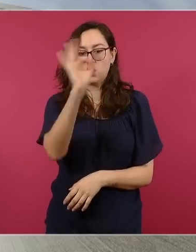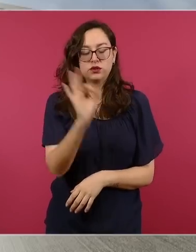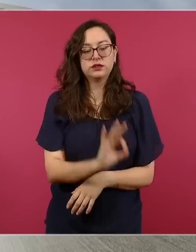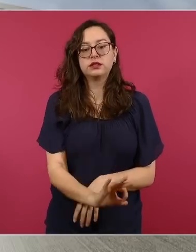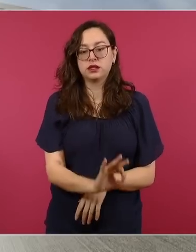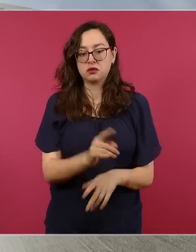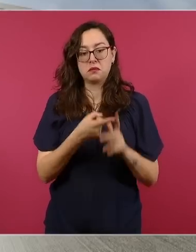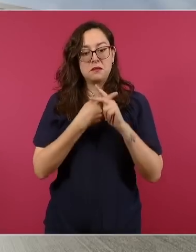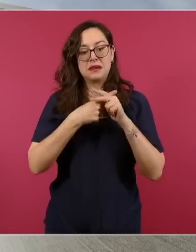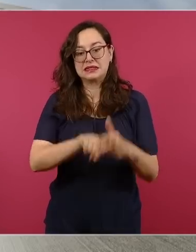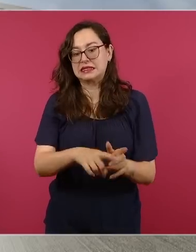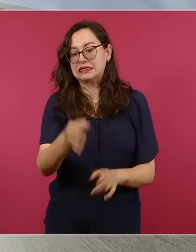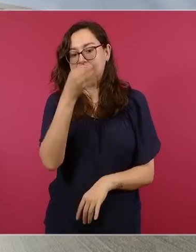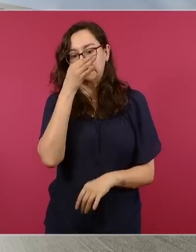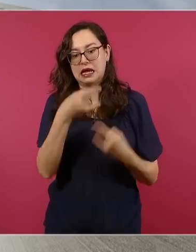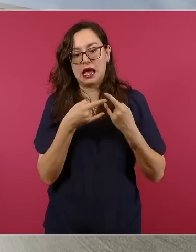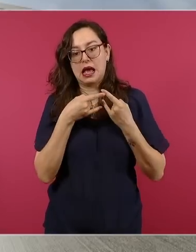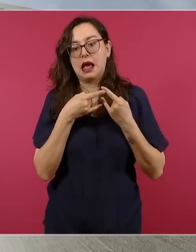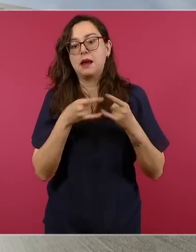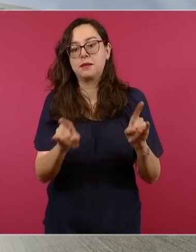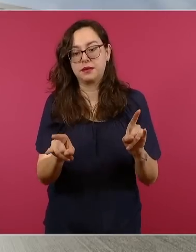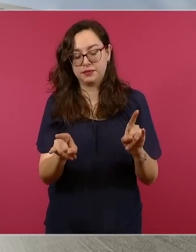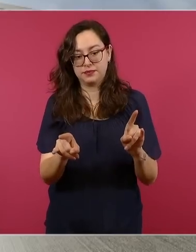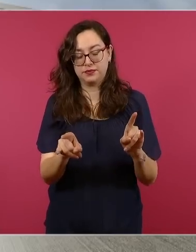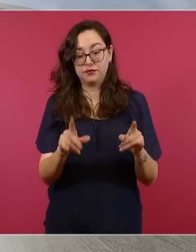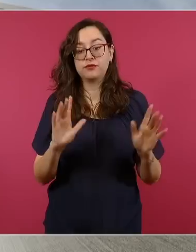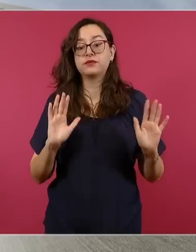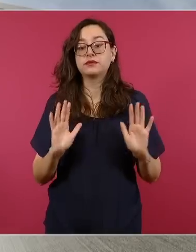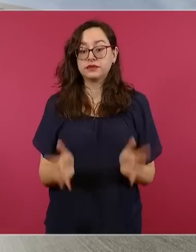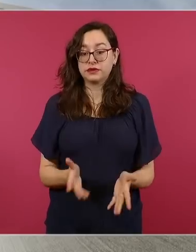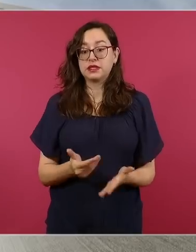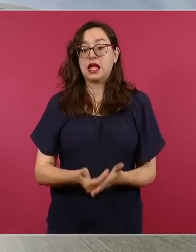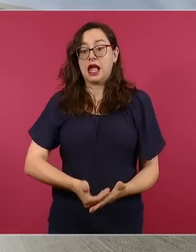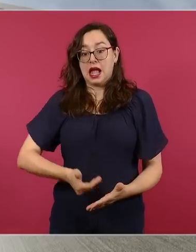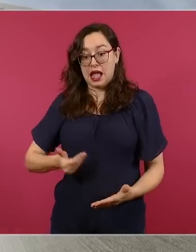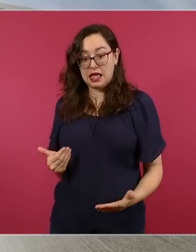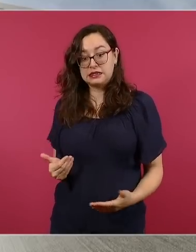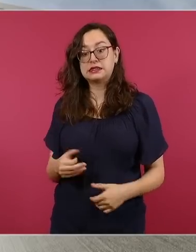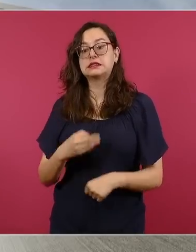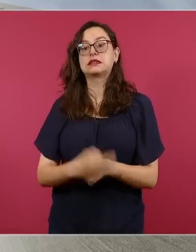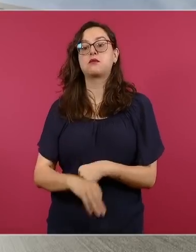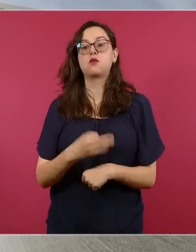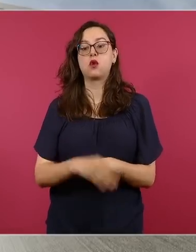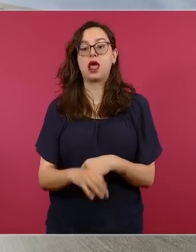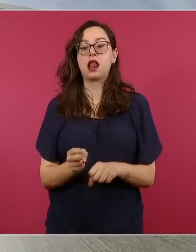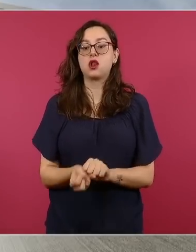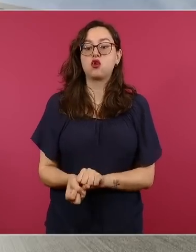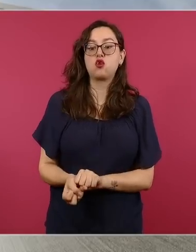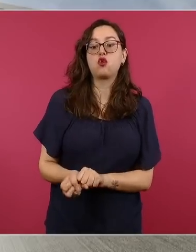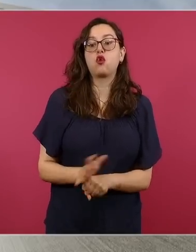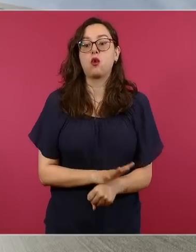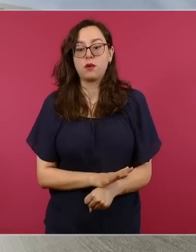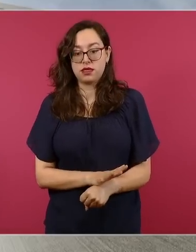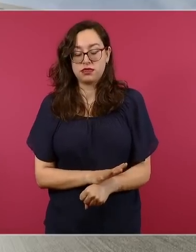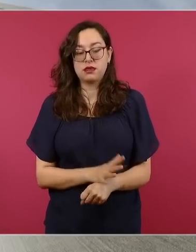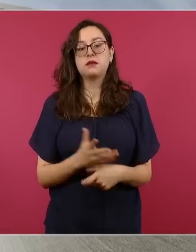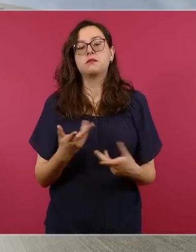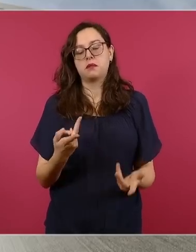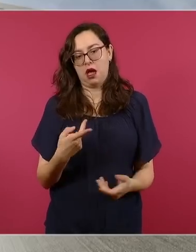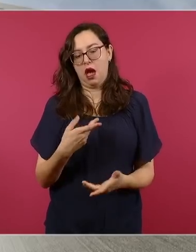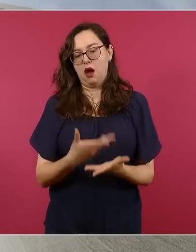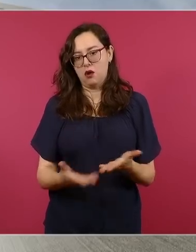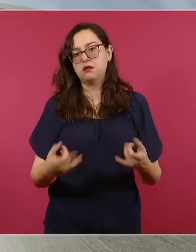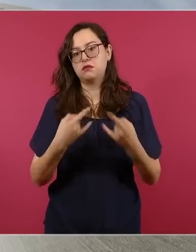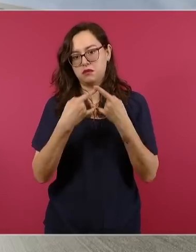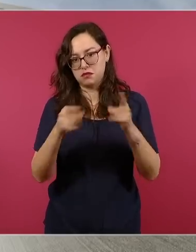en operación. Tuvo ya una operación para la atención de la pandemia por COVID-19. Ha sido una inversión de